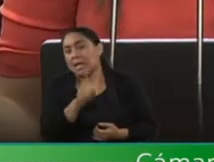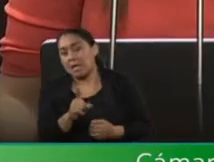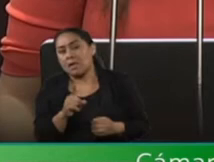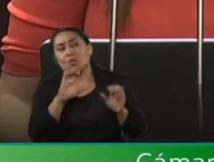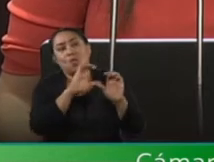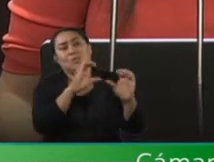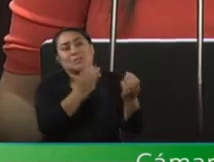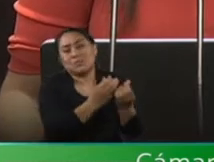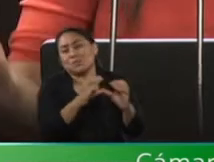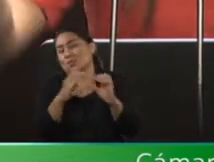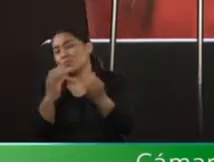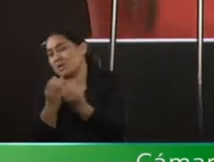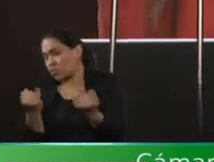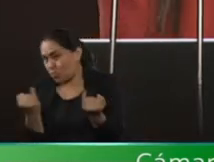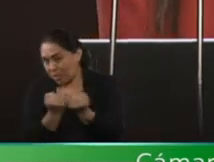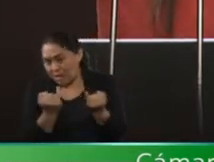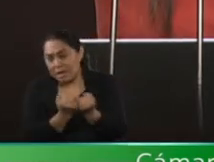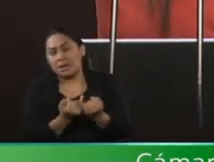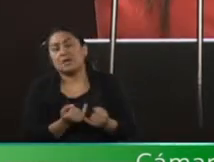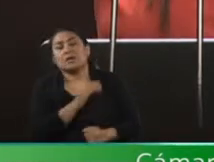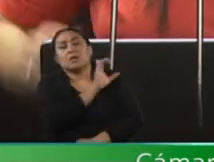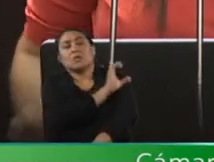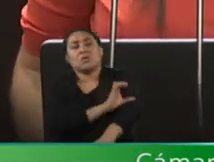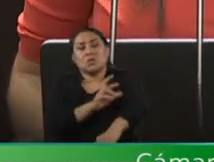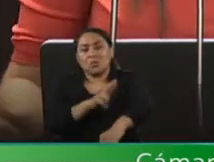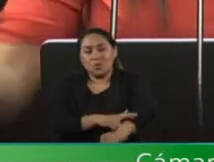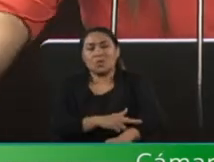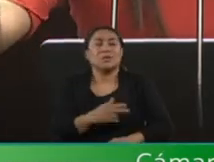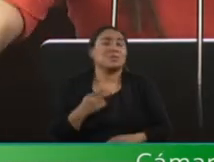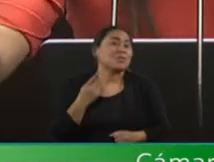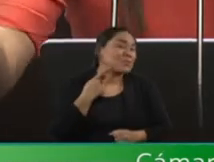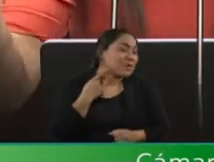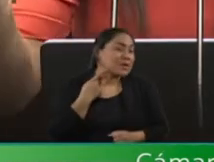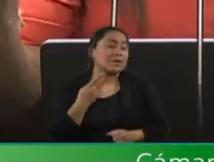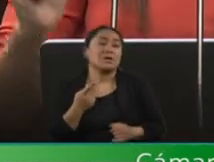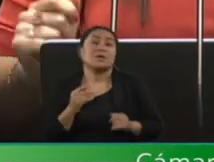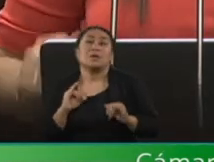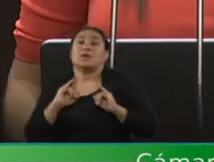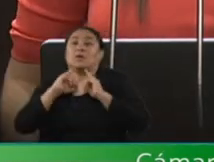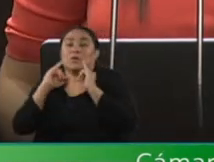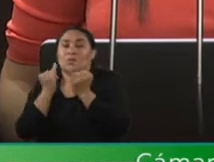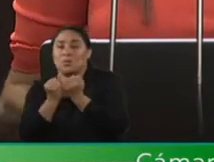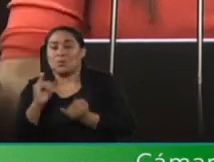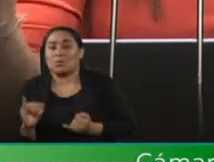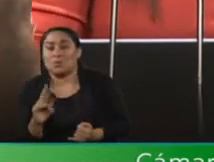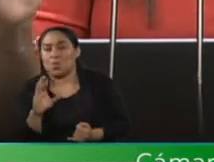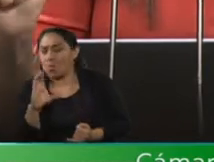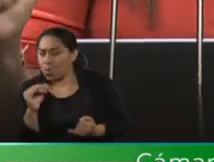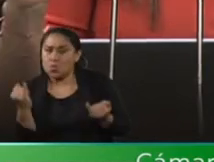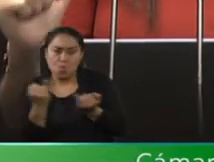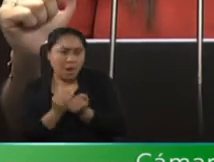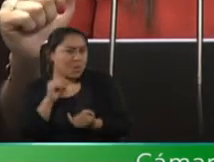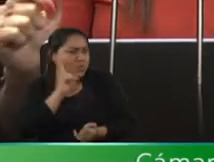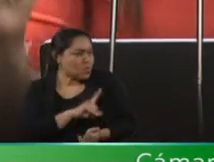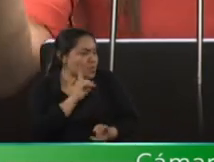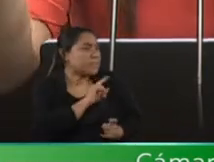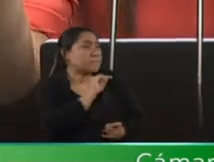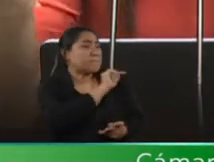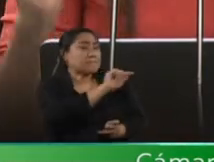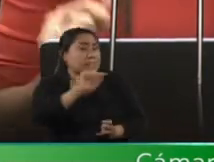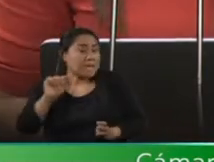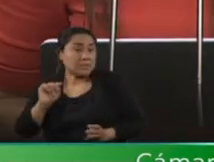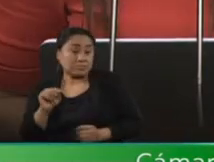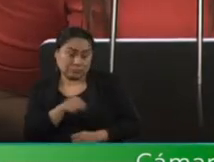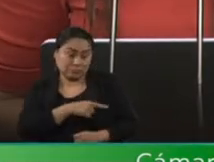comisiones legislativas en las coordinaciones de las bancadas en la junta de coordinación política porque nosotras que